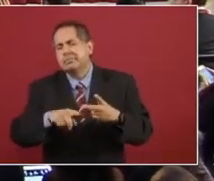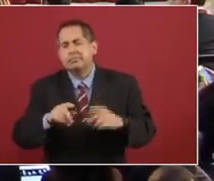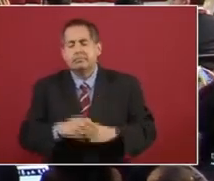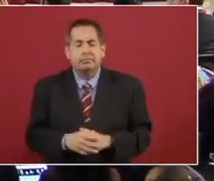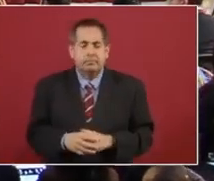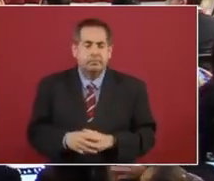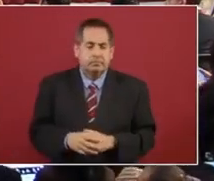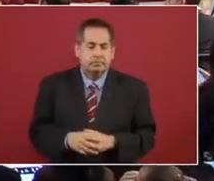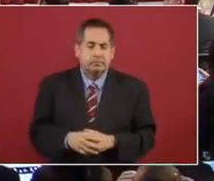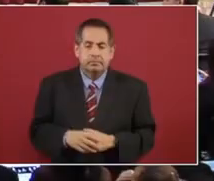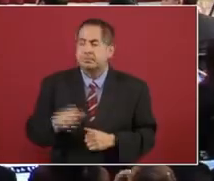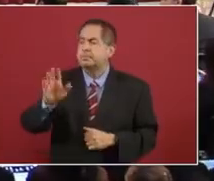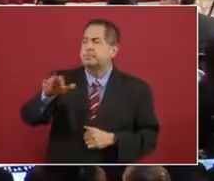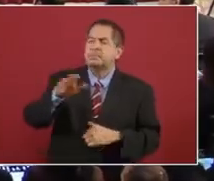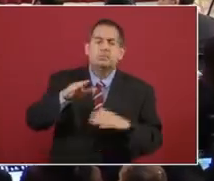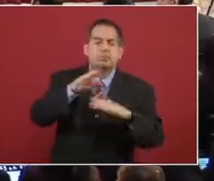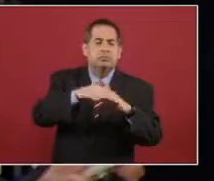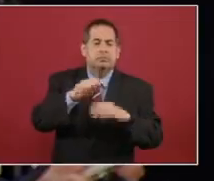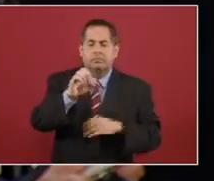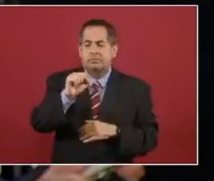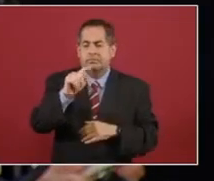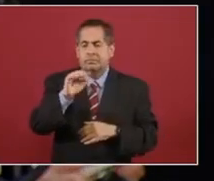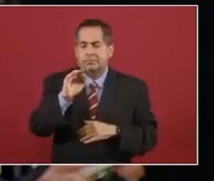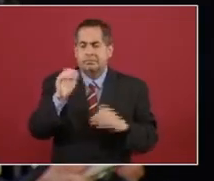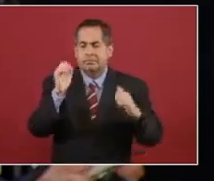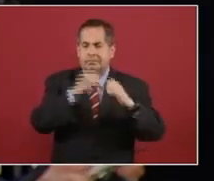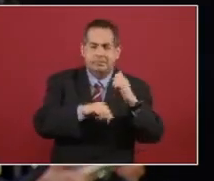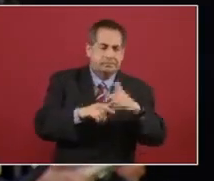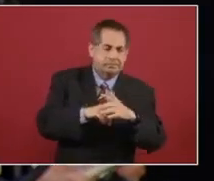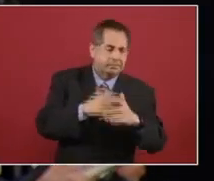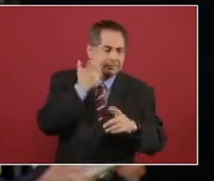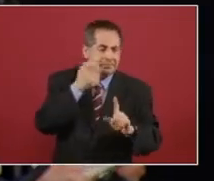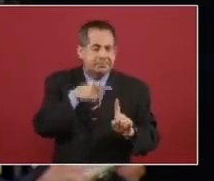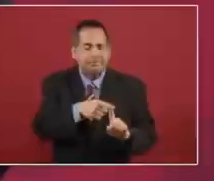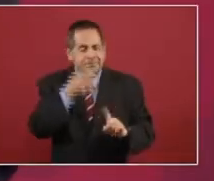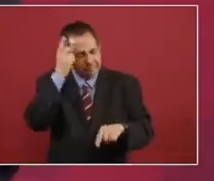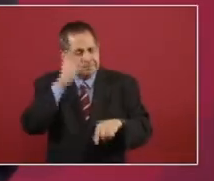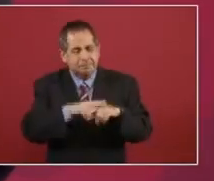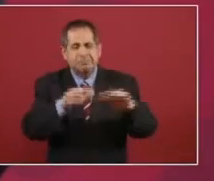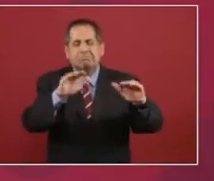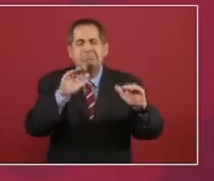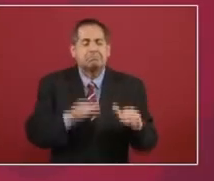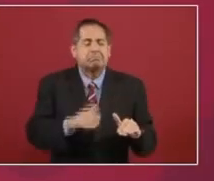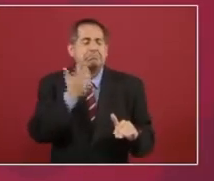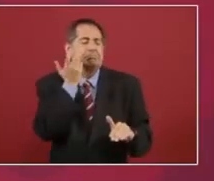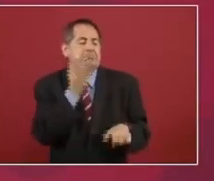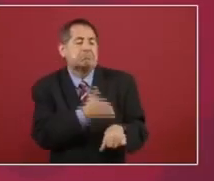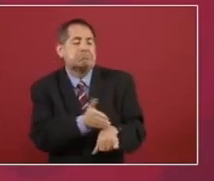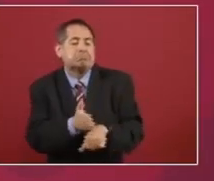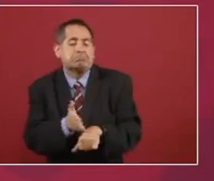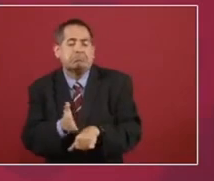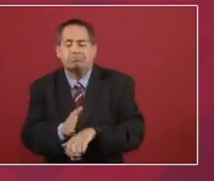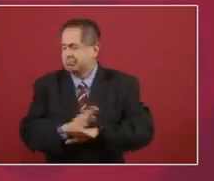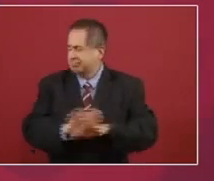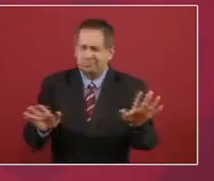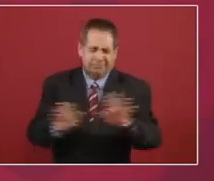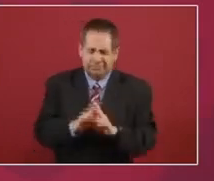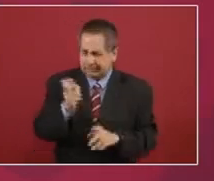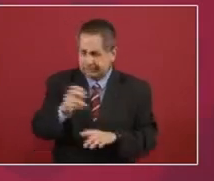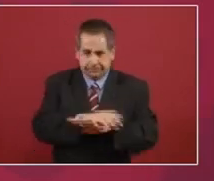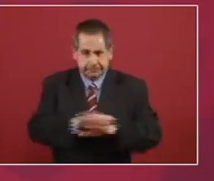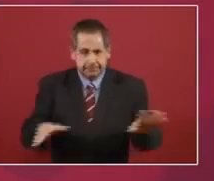preguntaste? Los chivos expiatorios en la estafa maestra que se está consignando. Que no haya chivos expiatorios, que se acaben los chivos